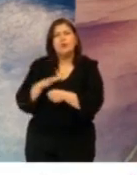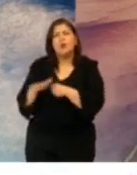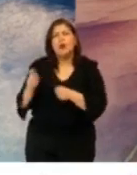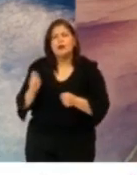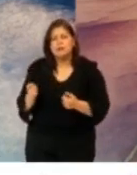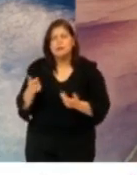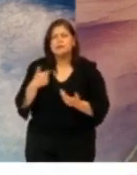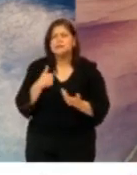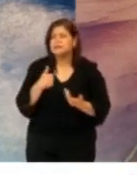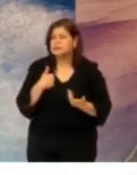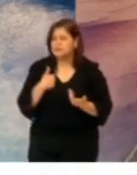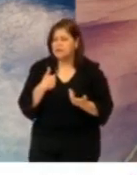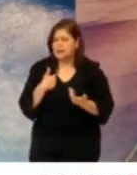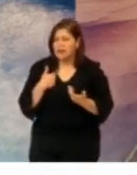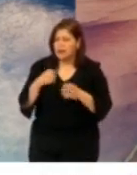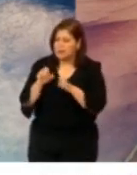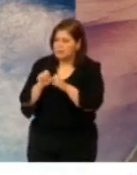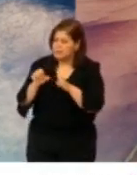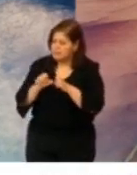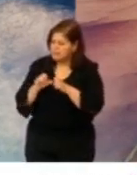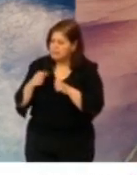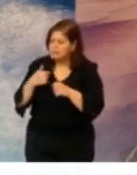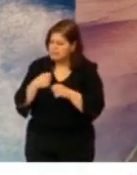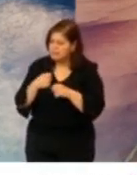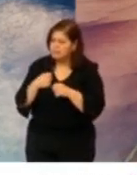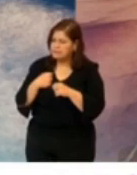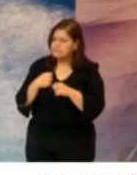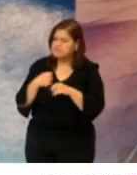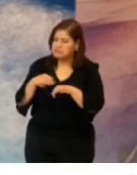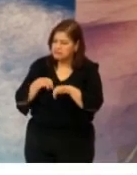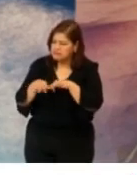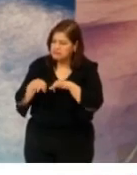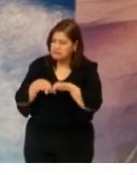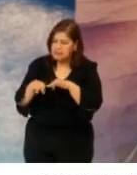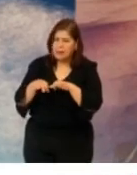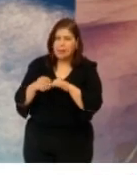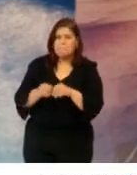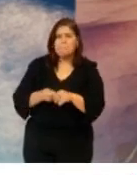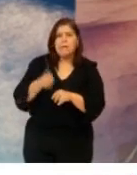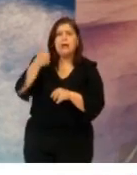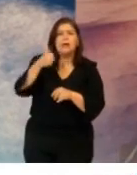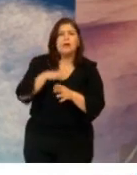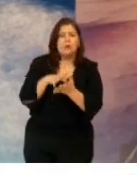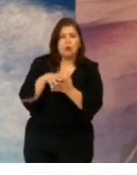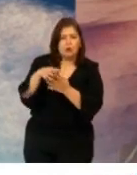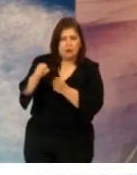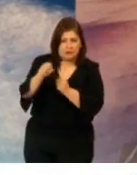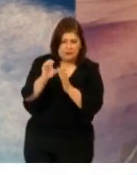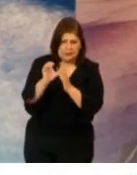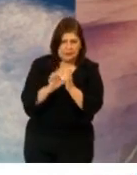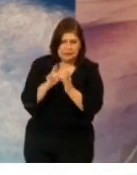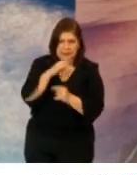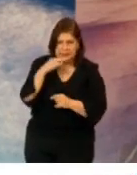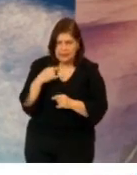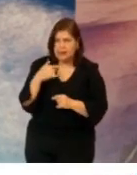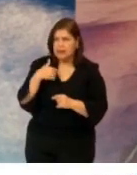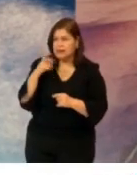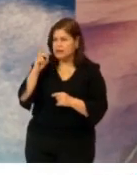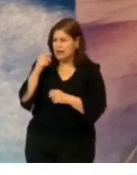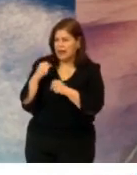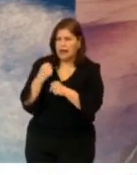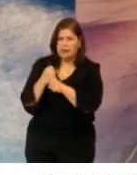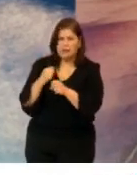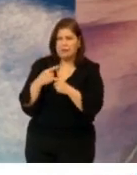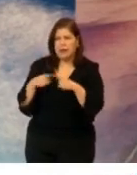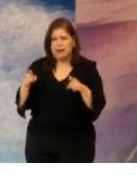trabajar un poco con el equipo que hizo la primera constitución de Chile, porque hay 30 años de diferencia. Yo era el presidente